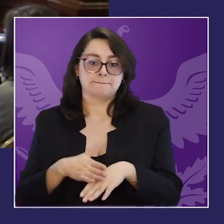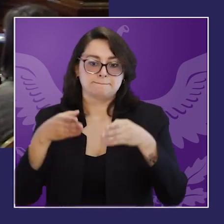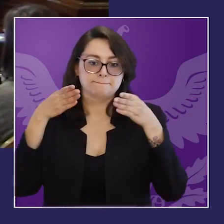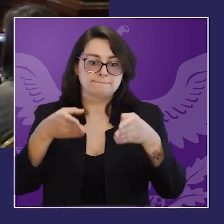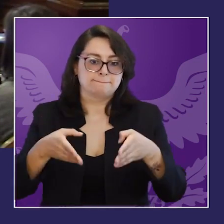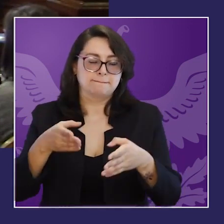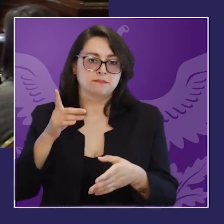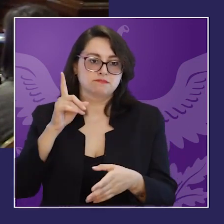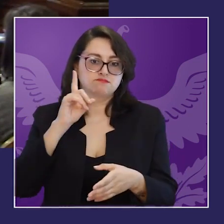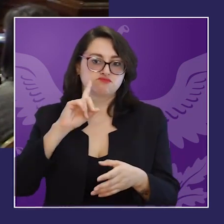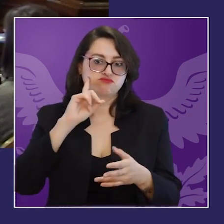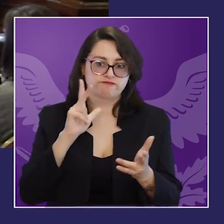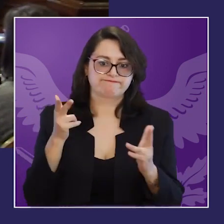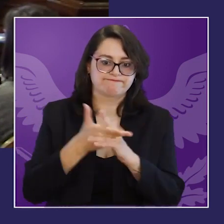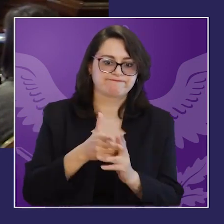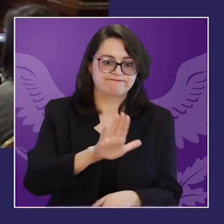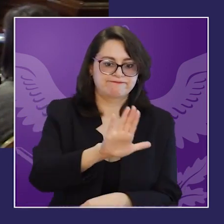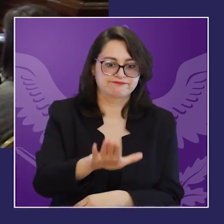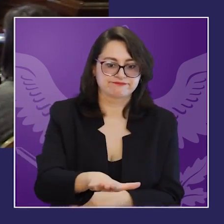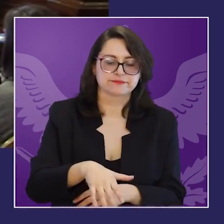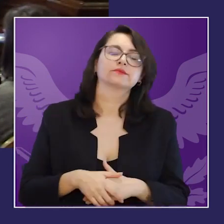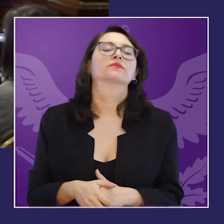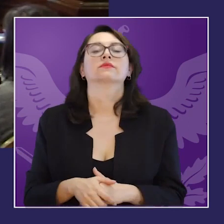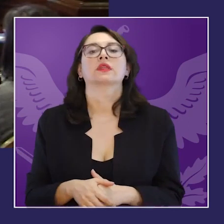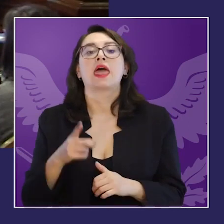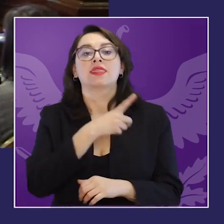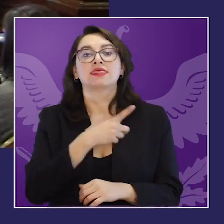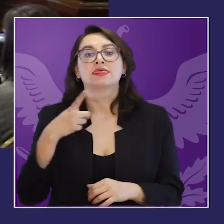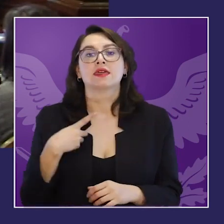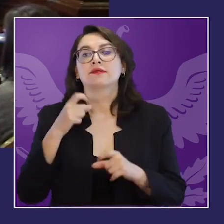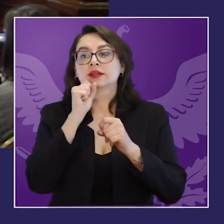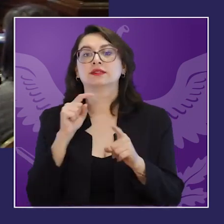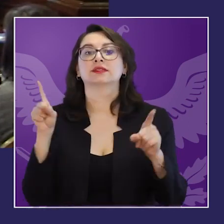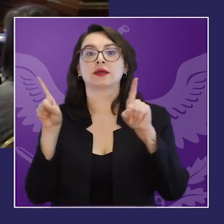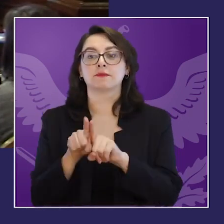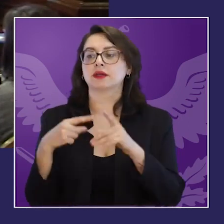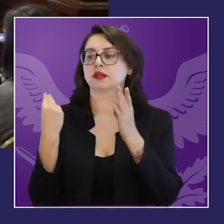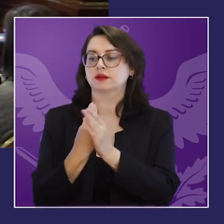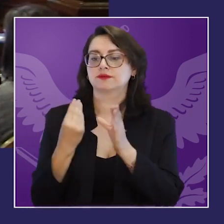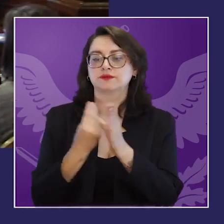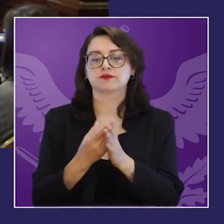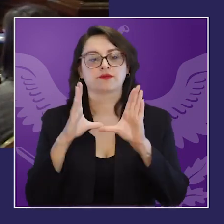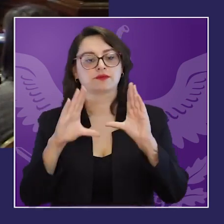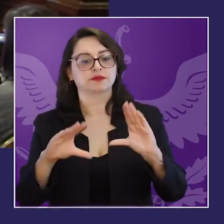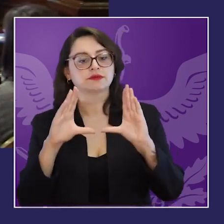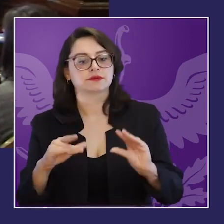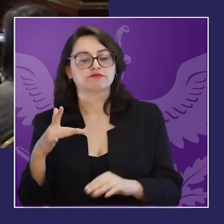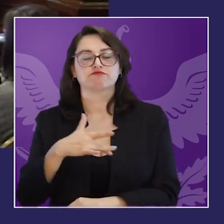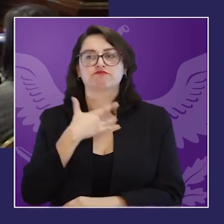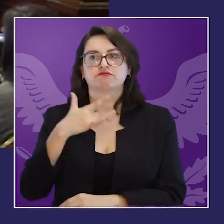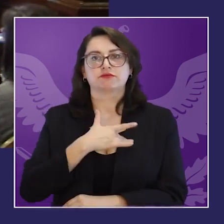en particular de muertes violentas de mujeres. Y esto debe ser acompañado por